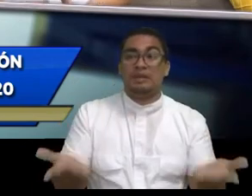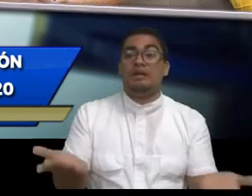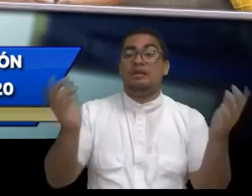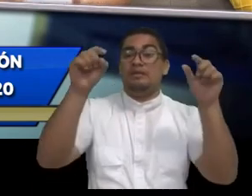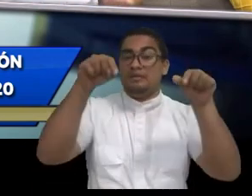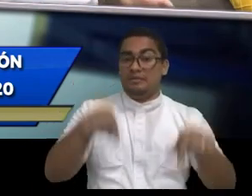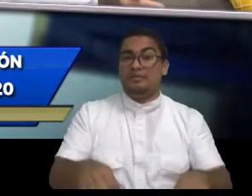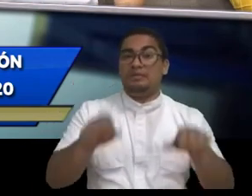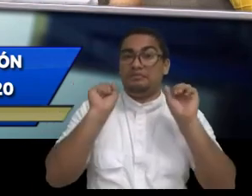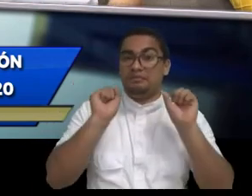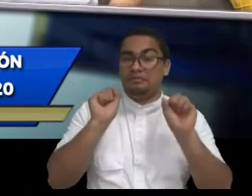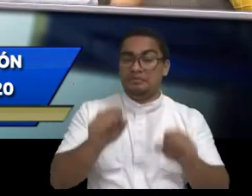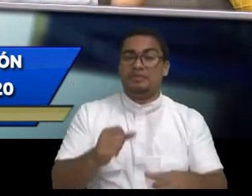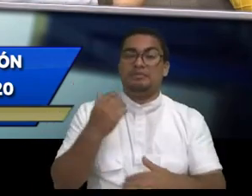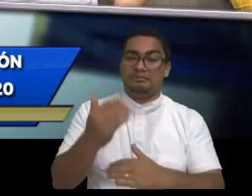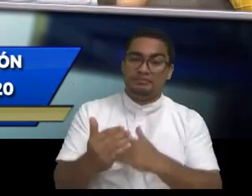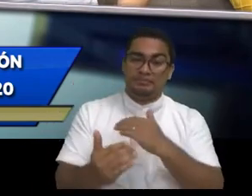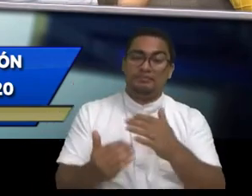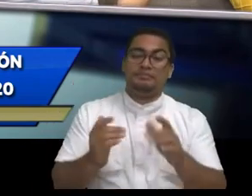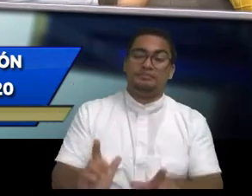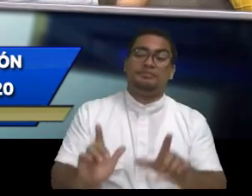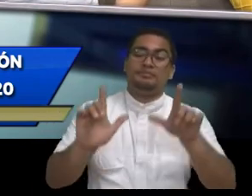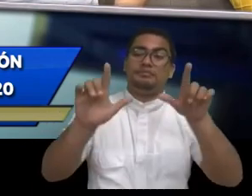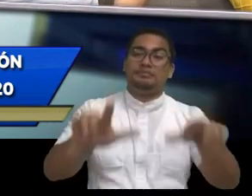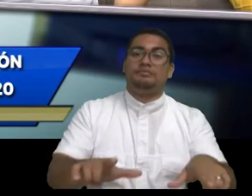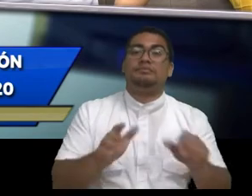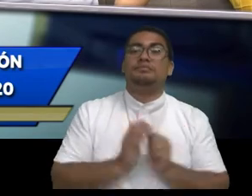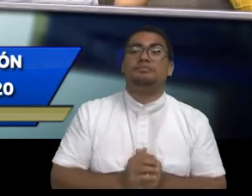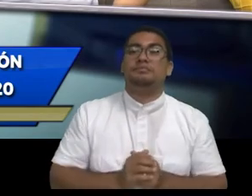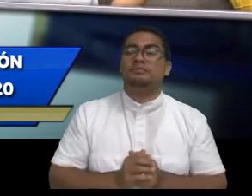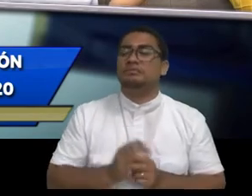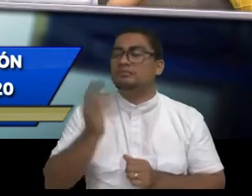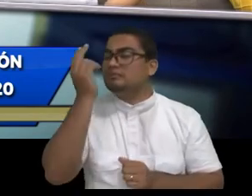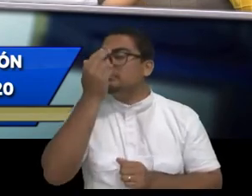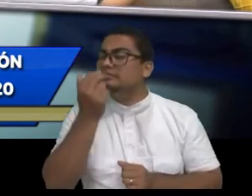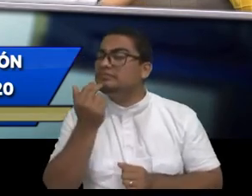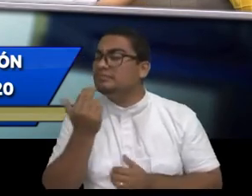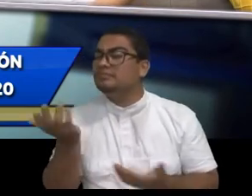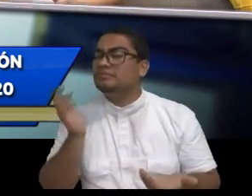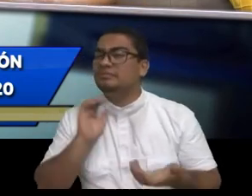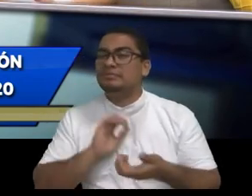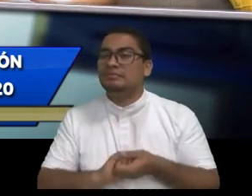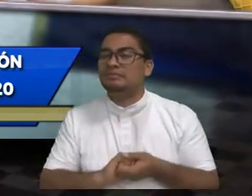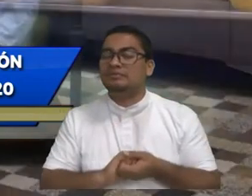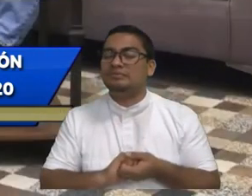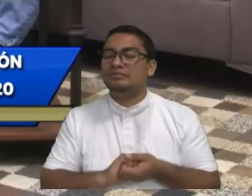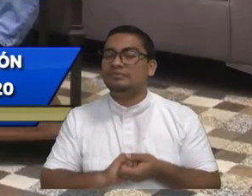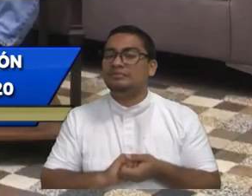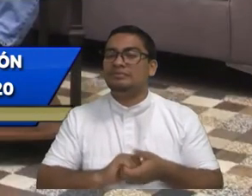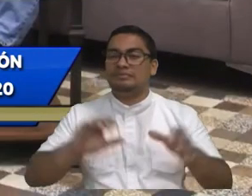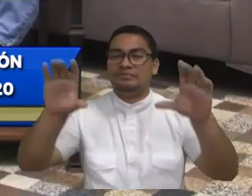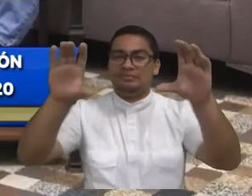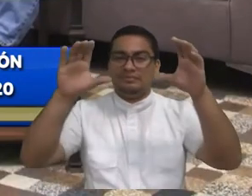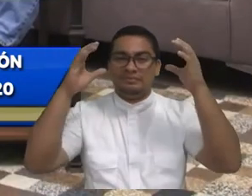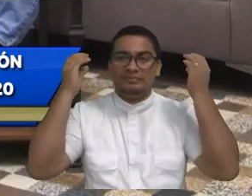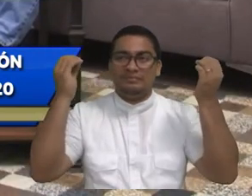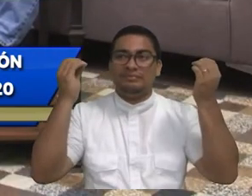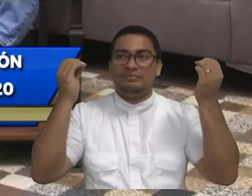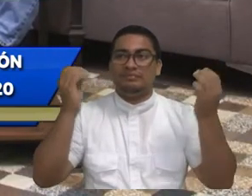estamos en este proceso de matrículas y ahí le quisiera hacer una consulta de compañero respecto a estos cursos